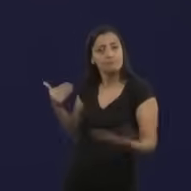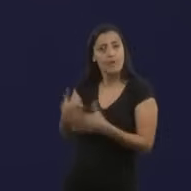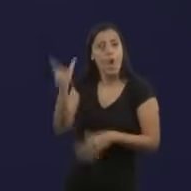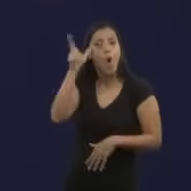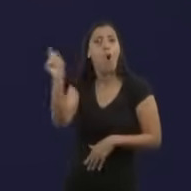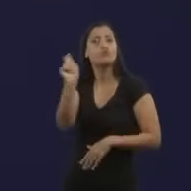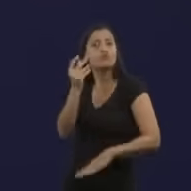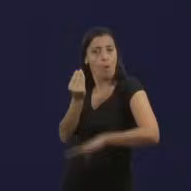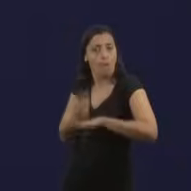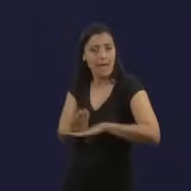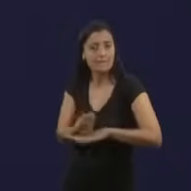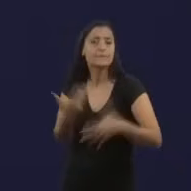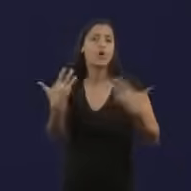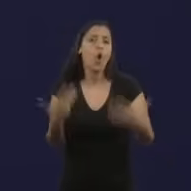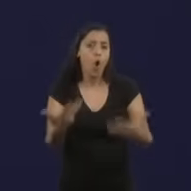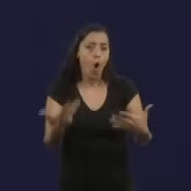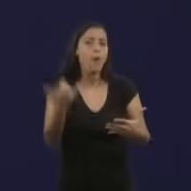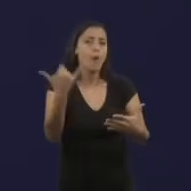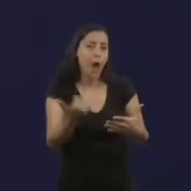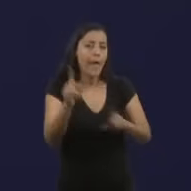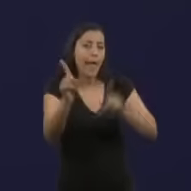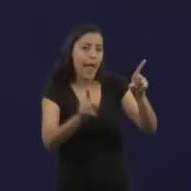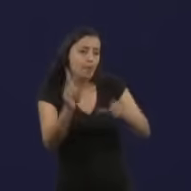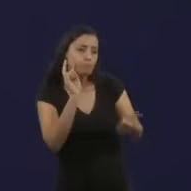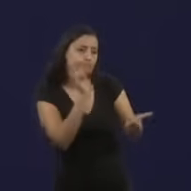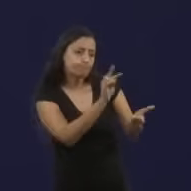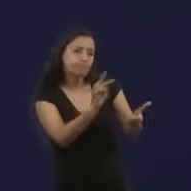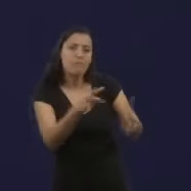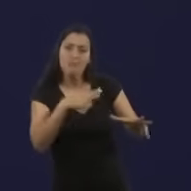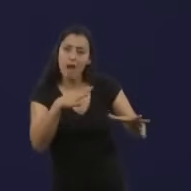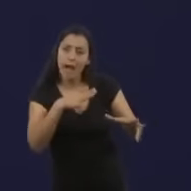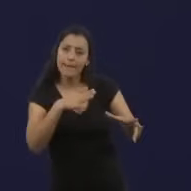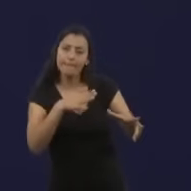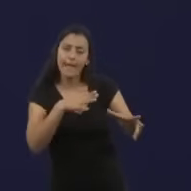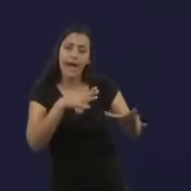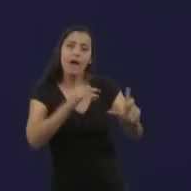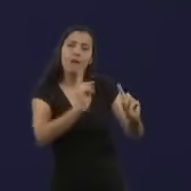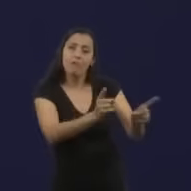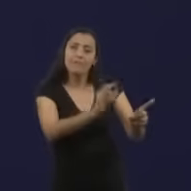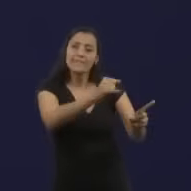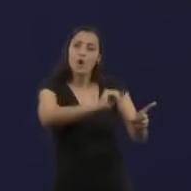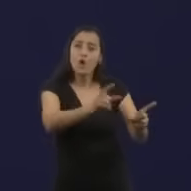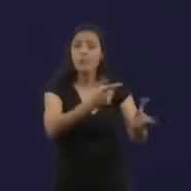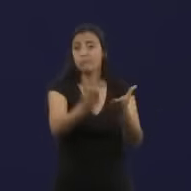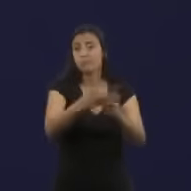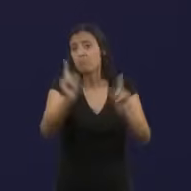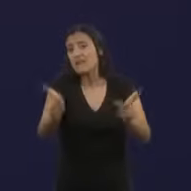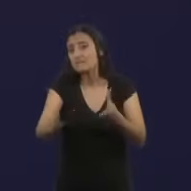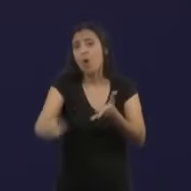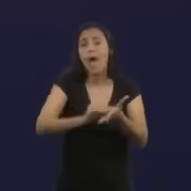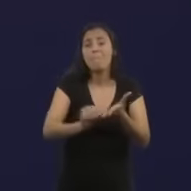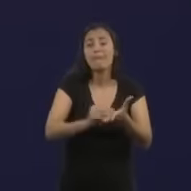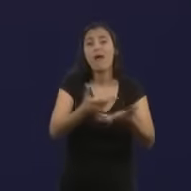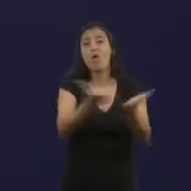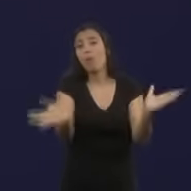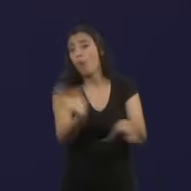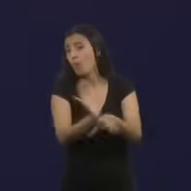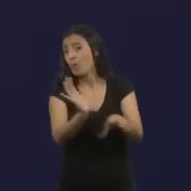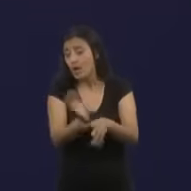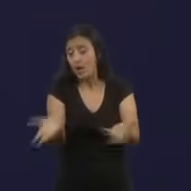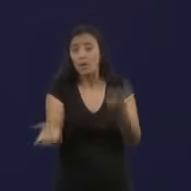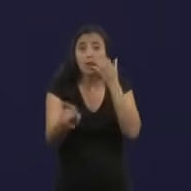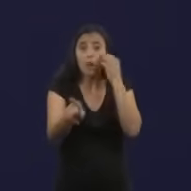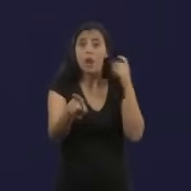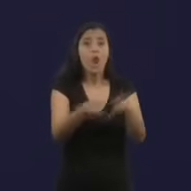por supuesto que hay un montón de lugares que unos que siguen en evaluación los mismos empleados públicos el famoso Universo de